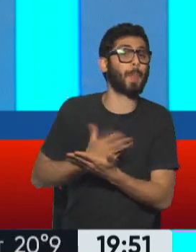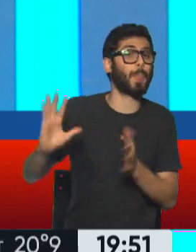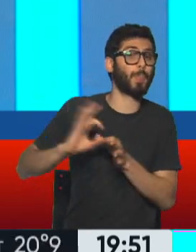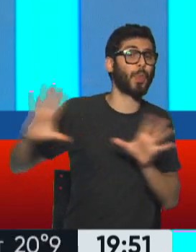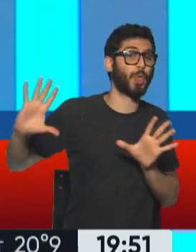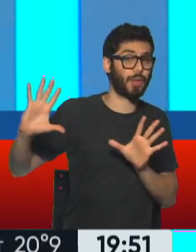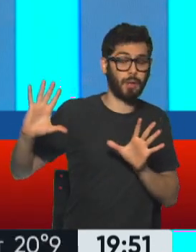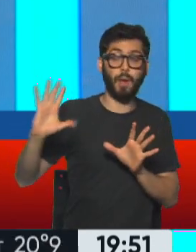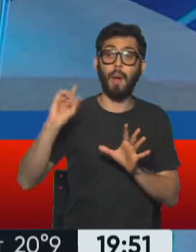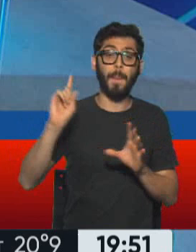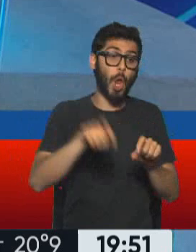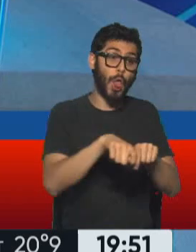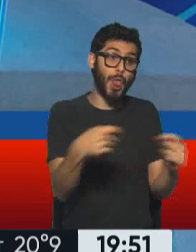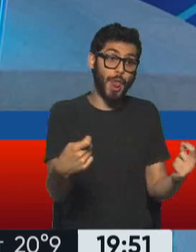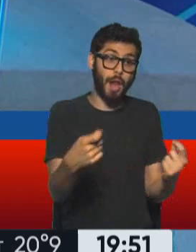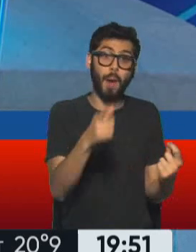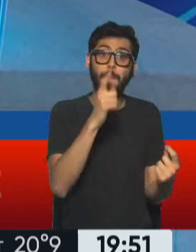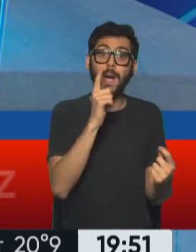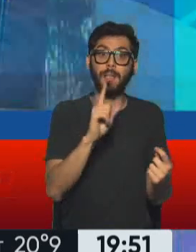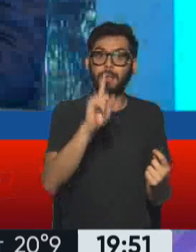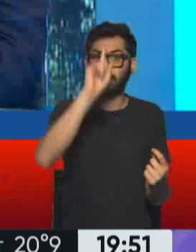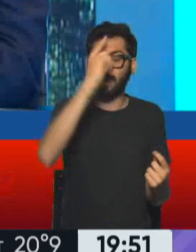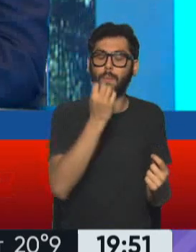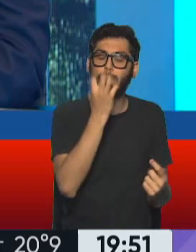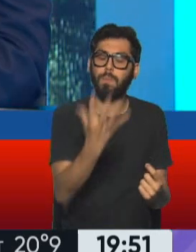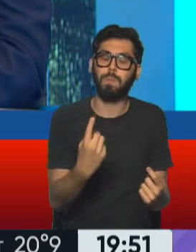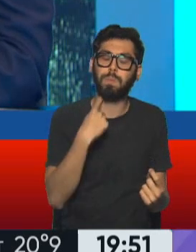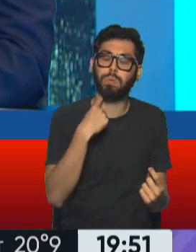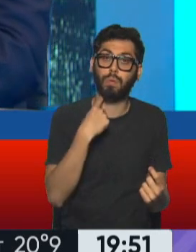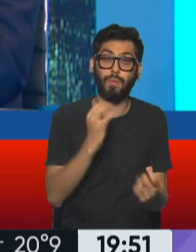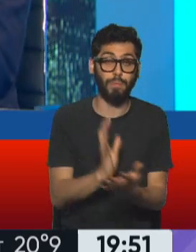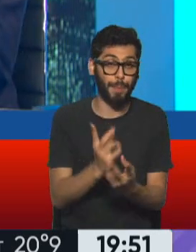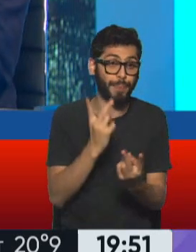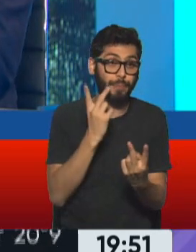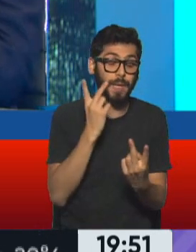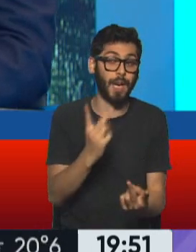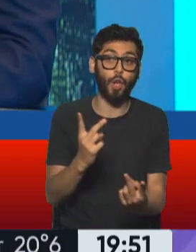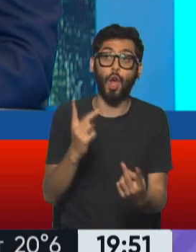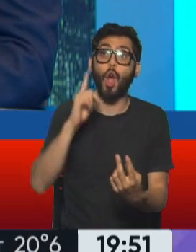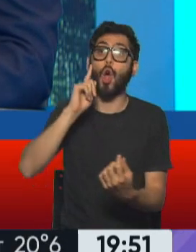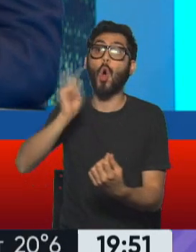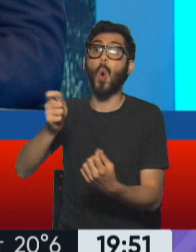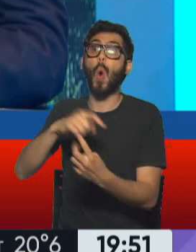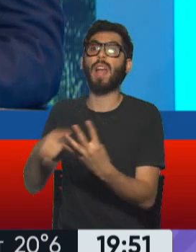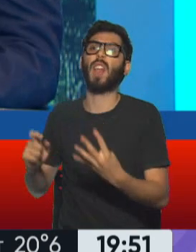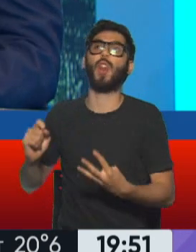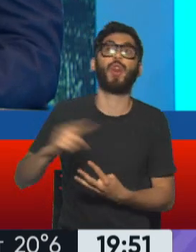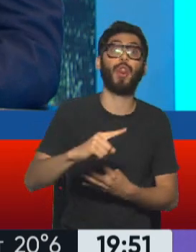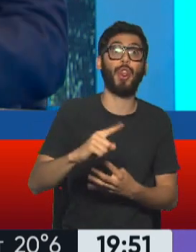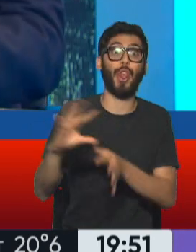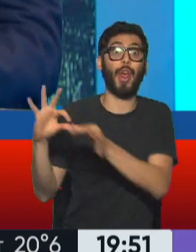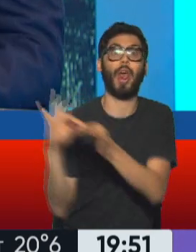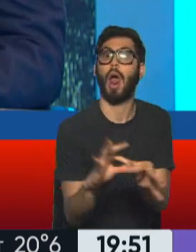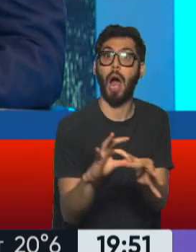del diario es una suerte de sincericidio de reconocer que los jueces son de alguien determinado? Esto que siempre se